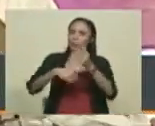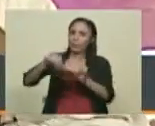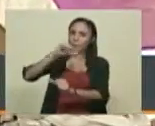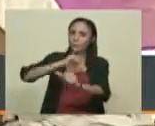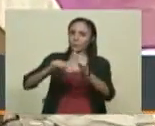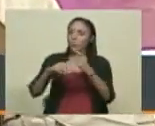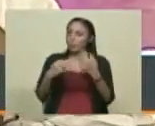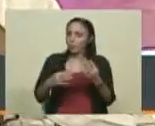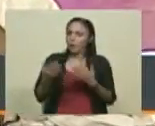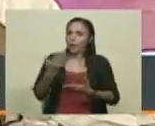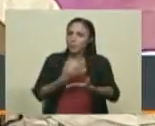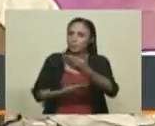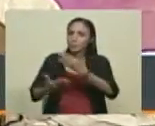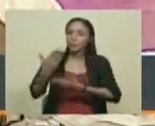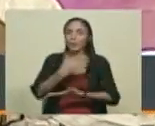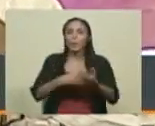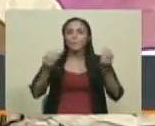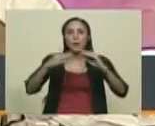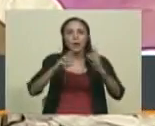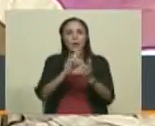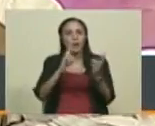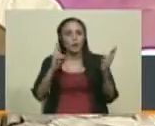en condiciones de establecer